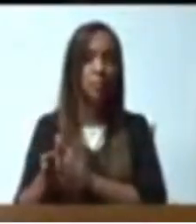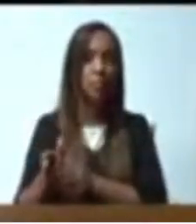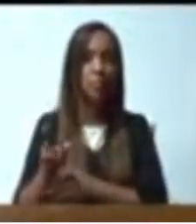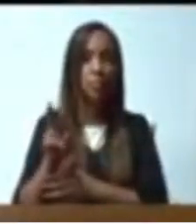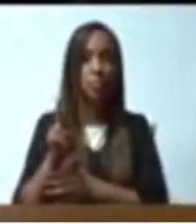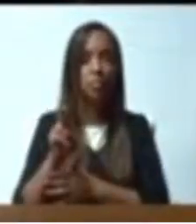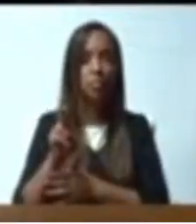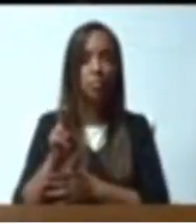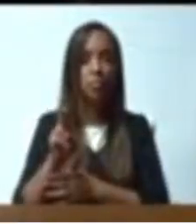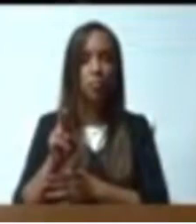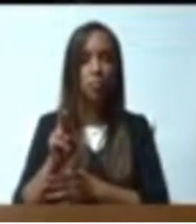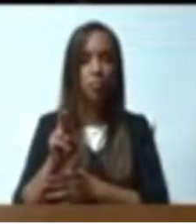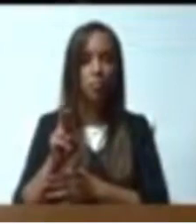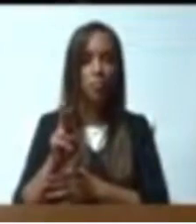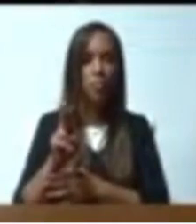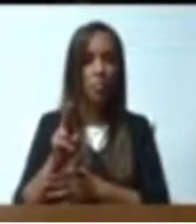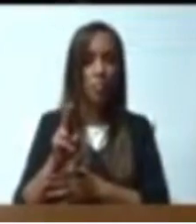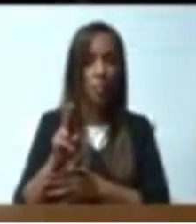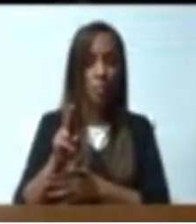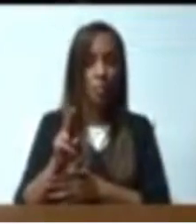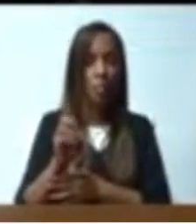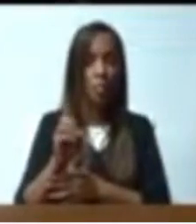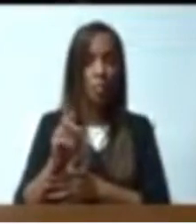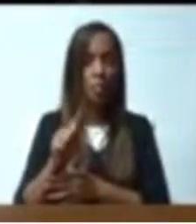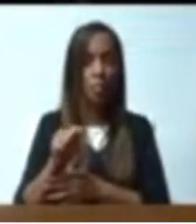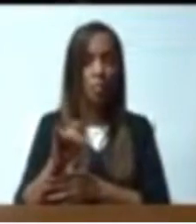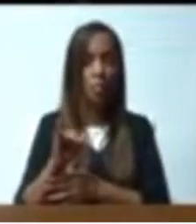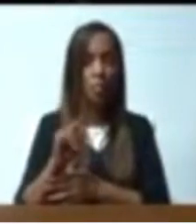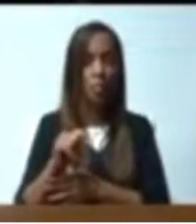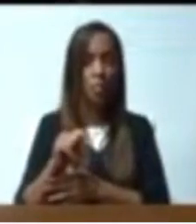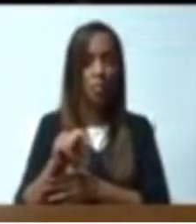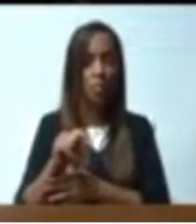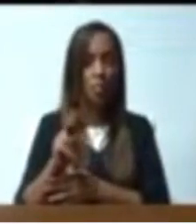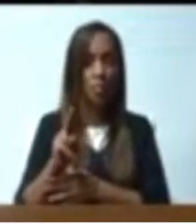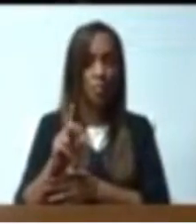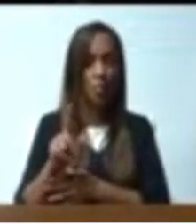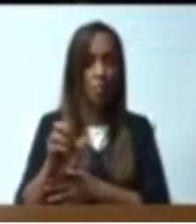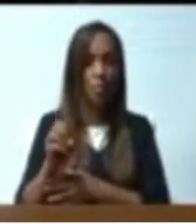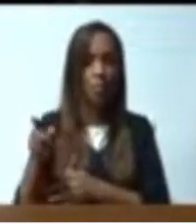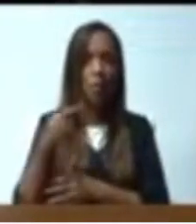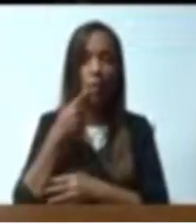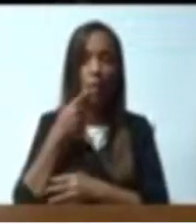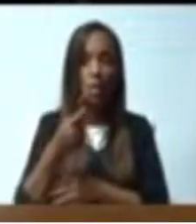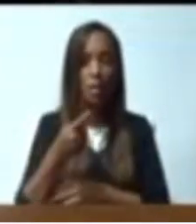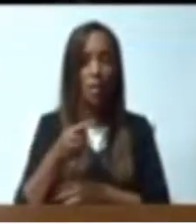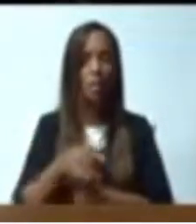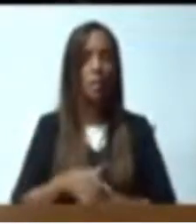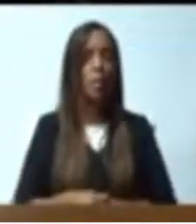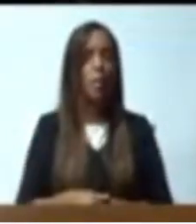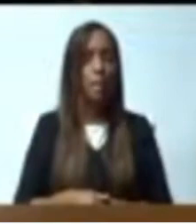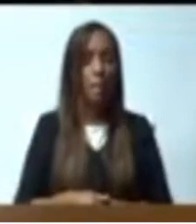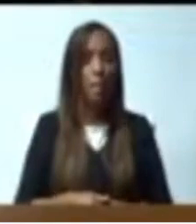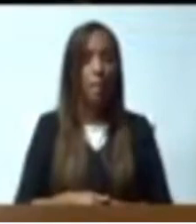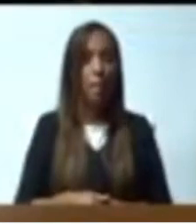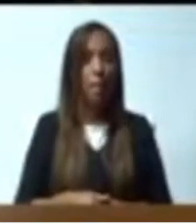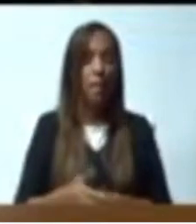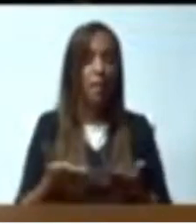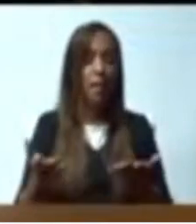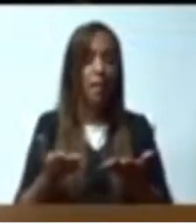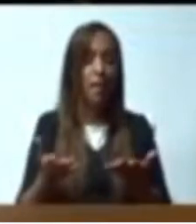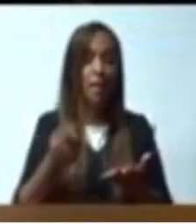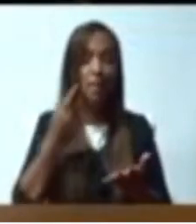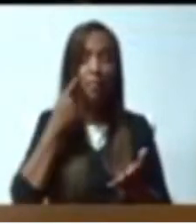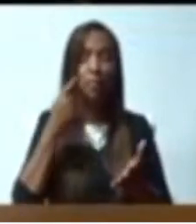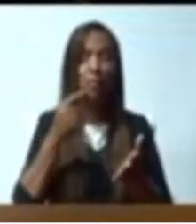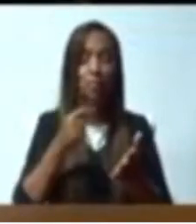muchas cosas, y cuando usted ve que la diputada Farideh Raful coincide con el senador de San Juan en